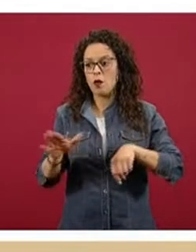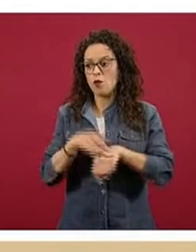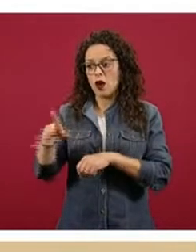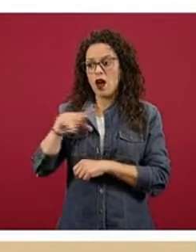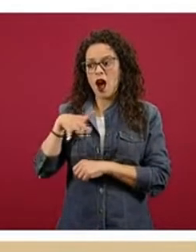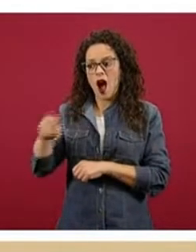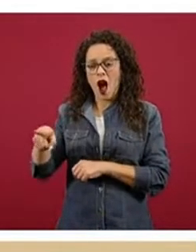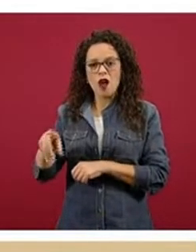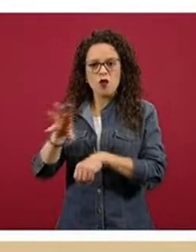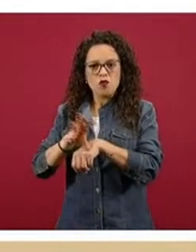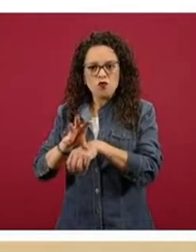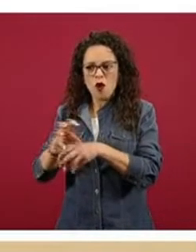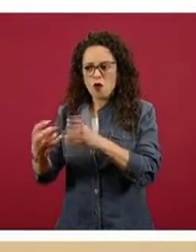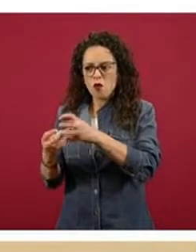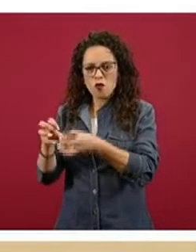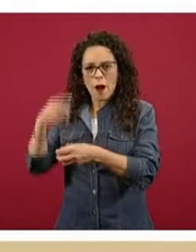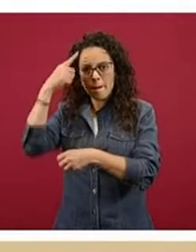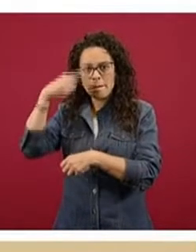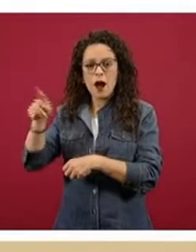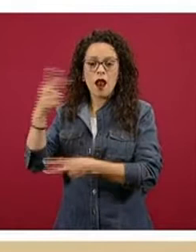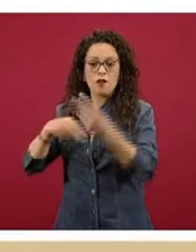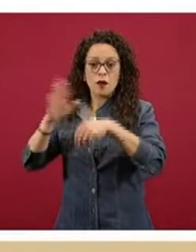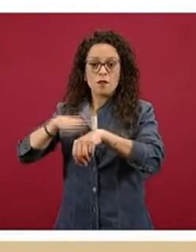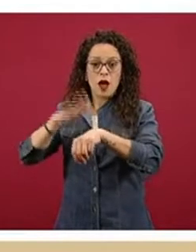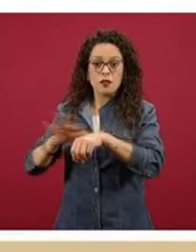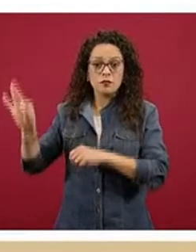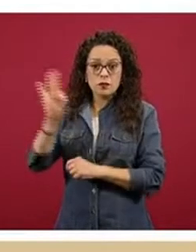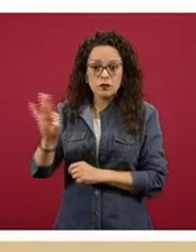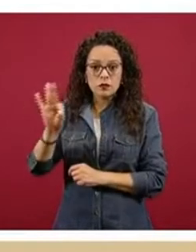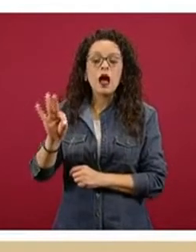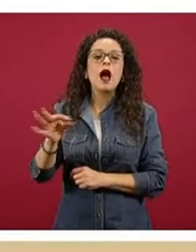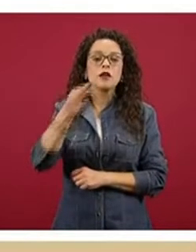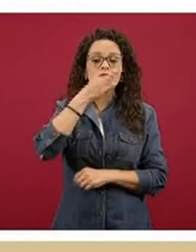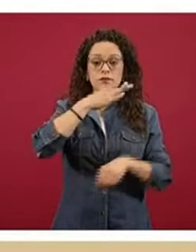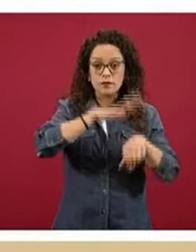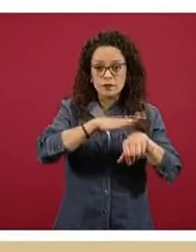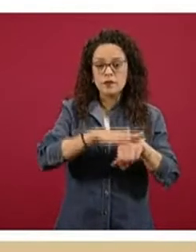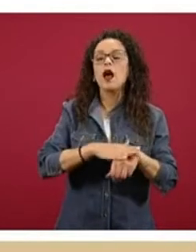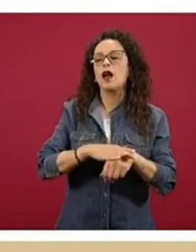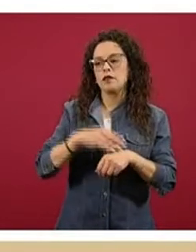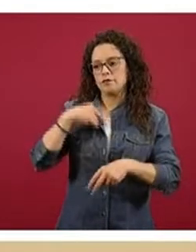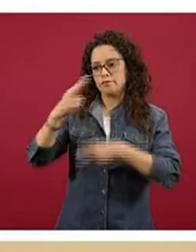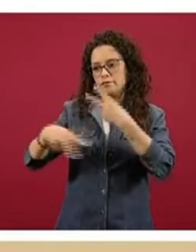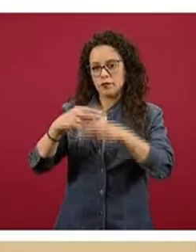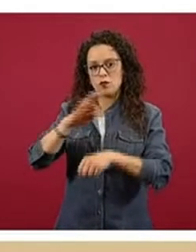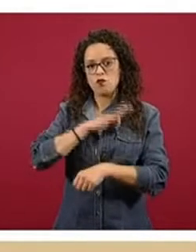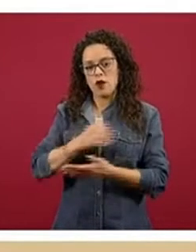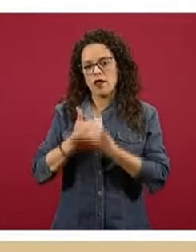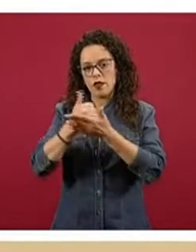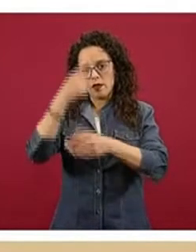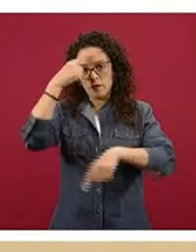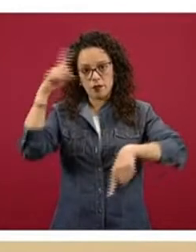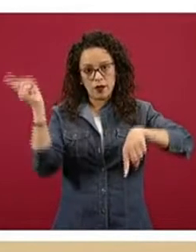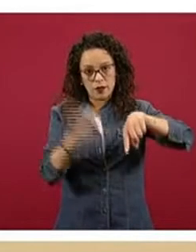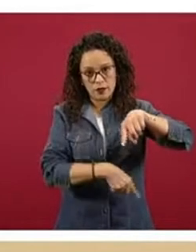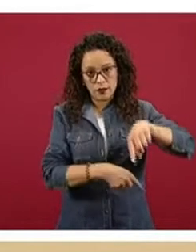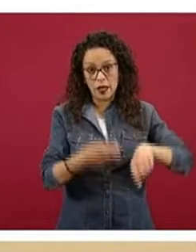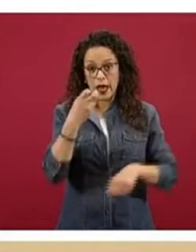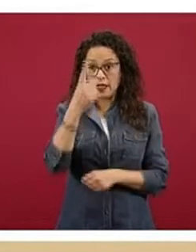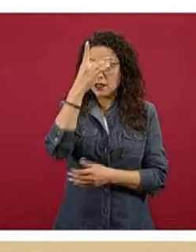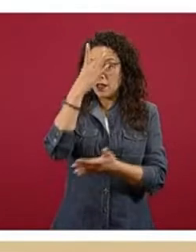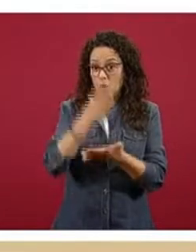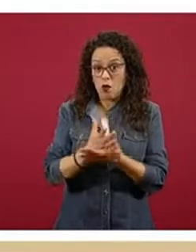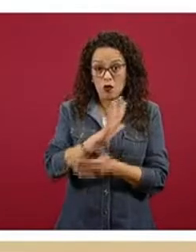tenemos que trabajar todos en conjunto para llegar a ello. Sabemos que no nada más eliminar criaderos va a terminar